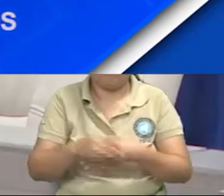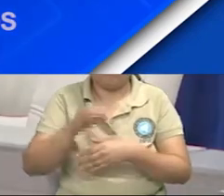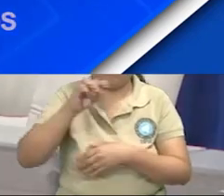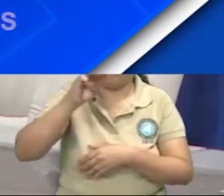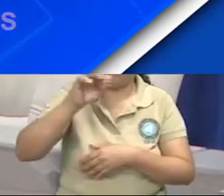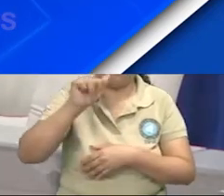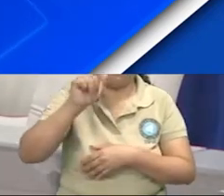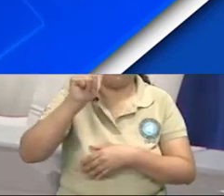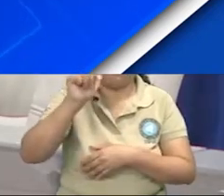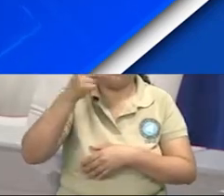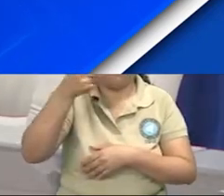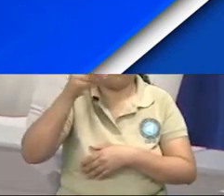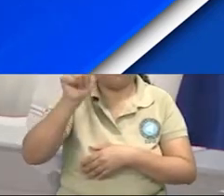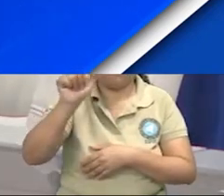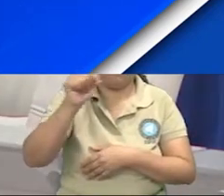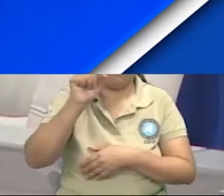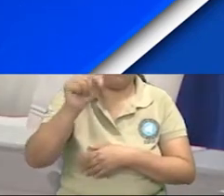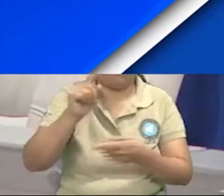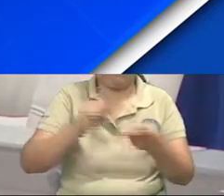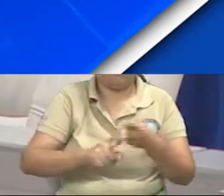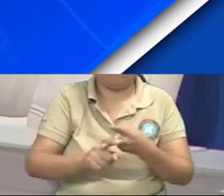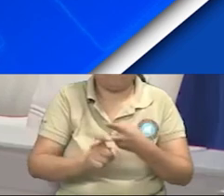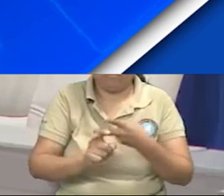de Marta Mayela día Ortiz